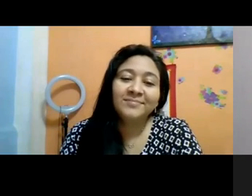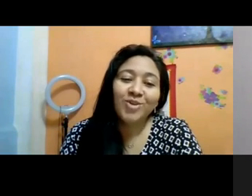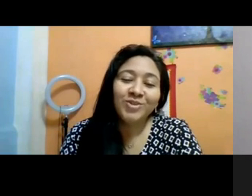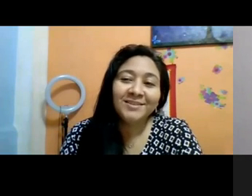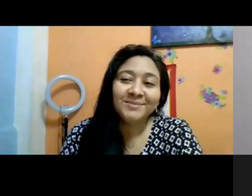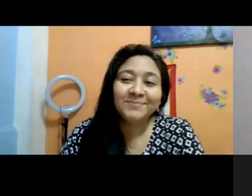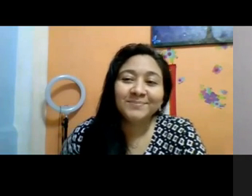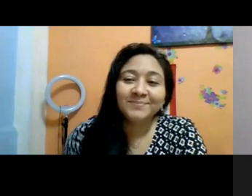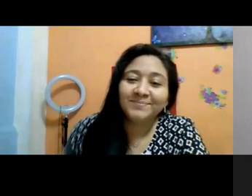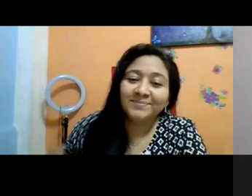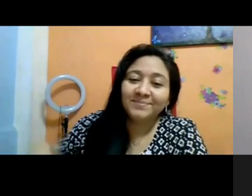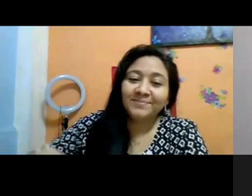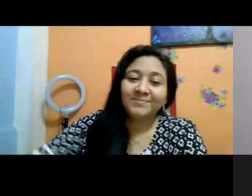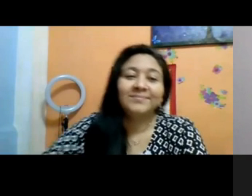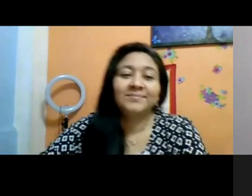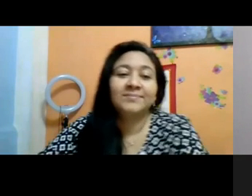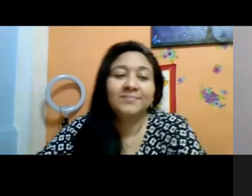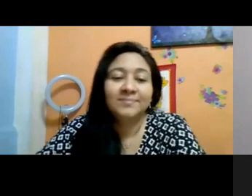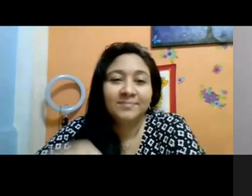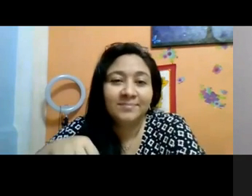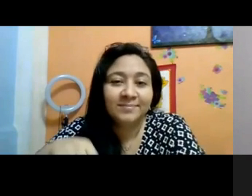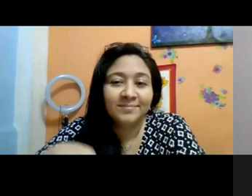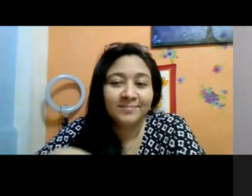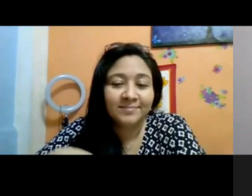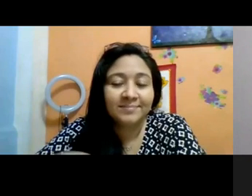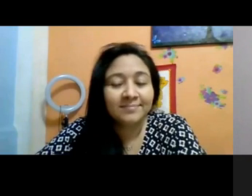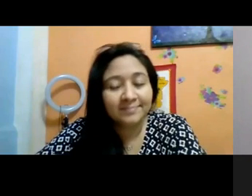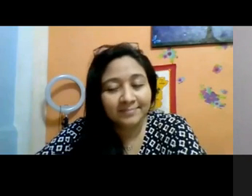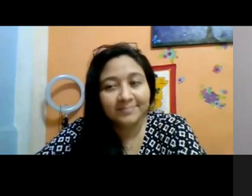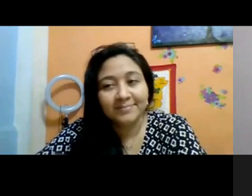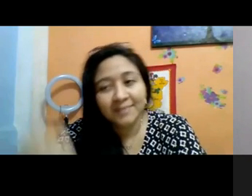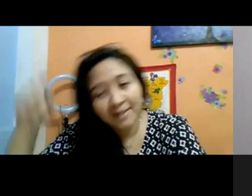y su predisposición para colaborar con nosotros en este tema.